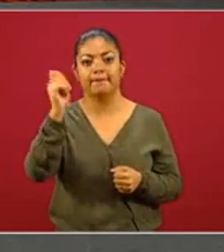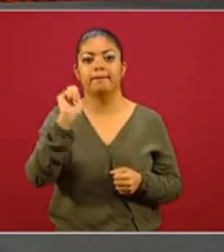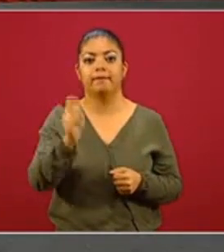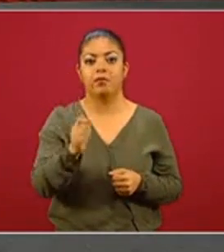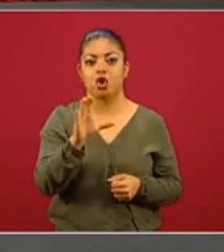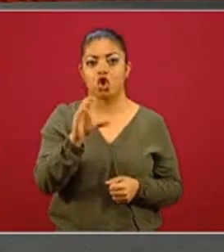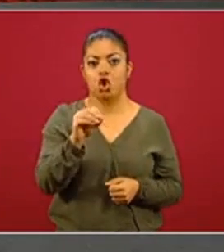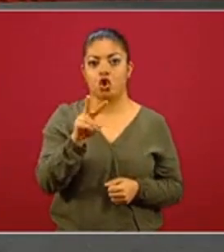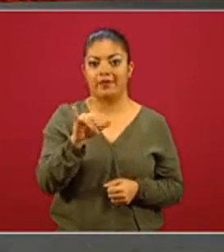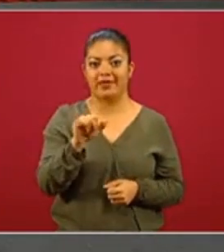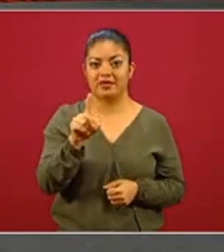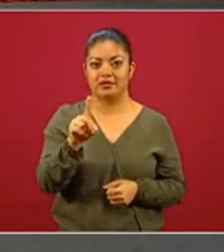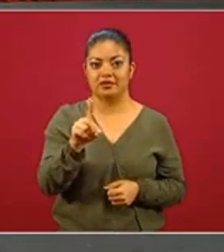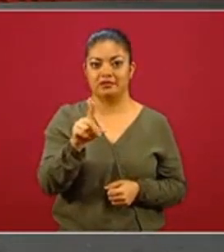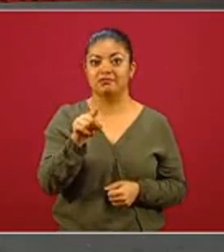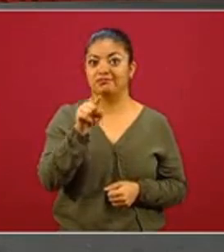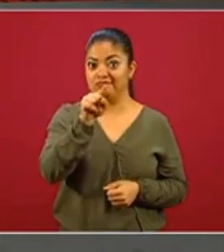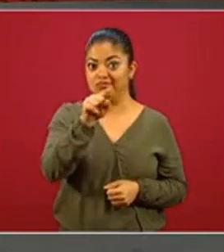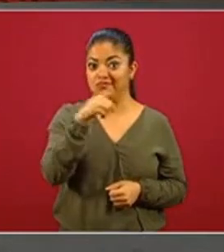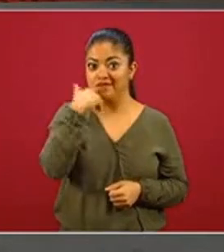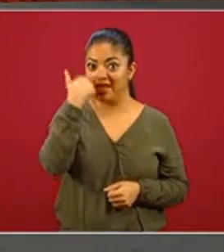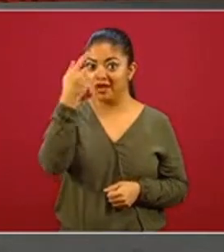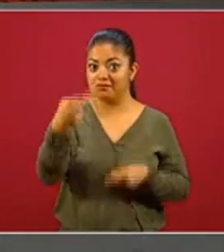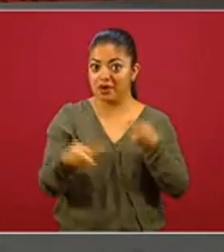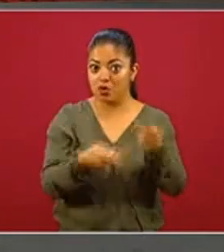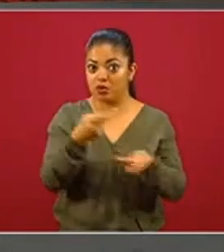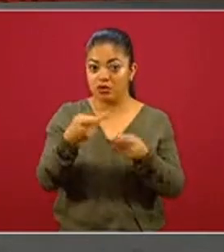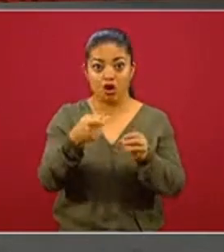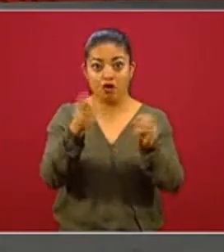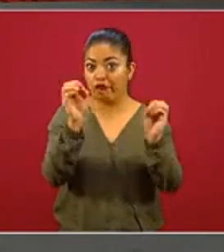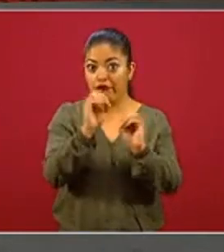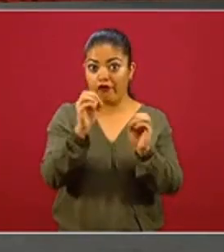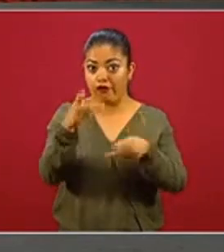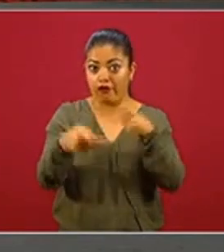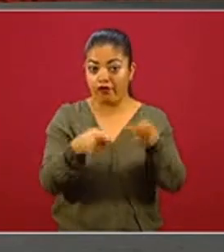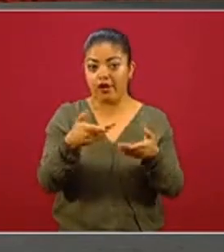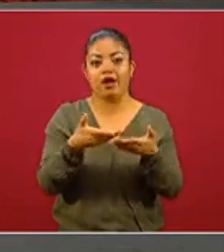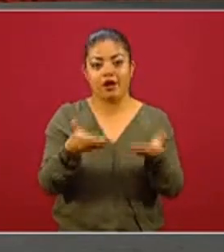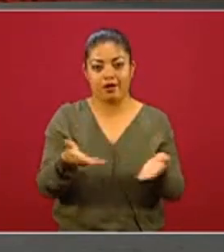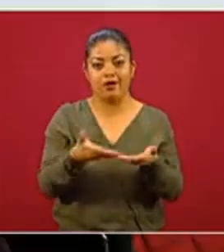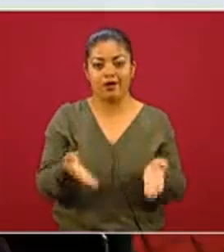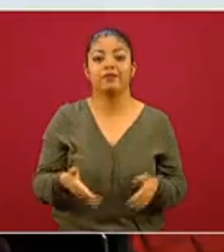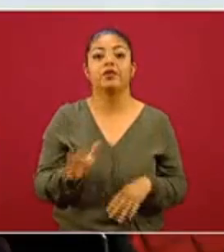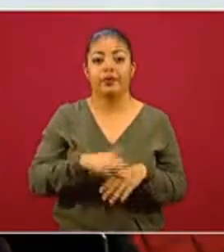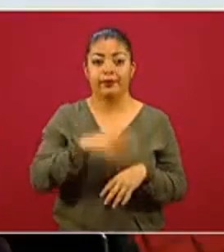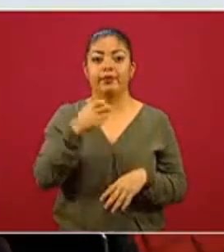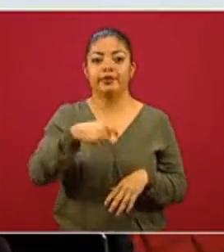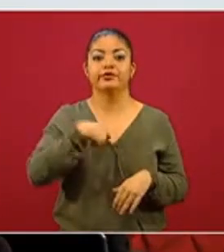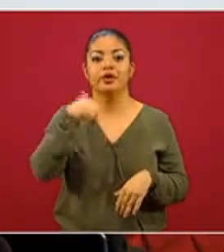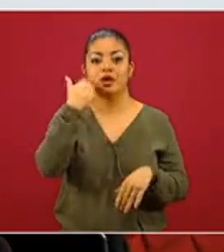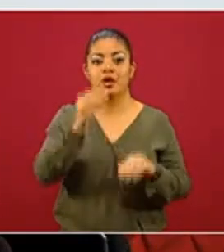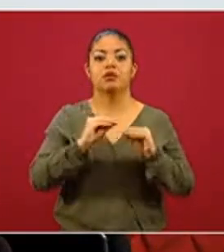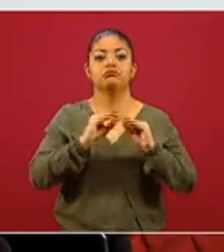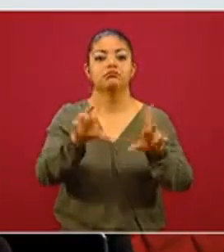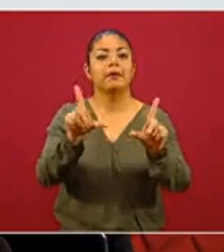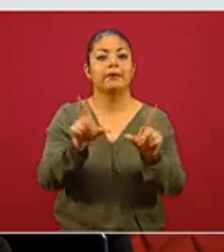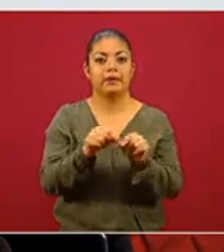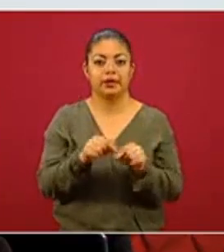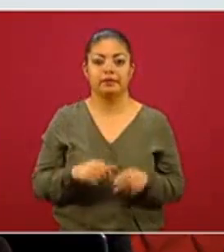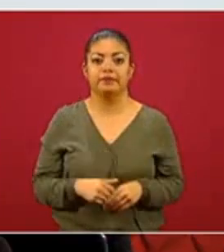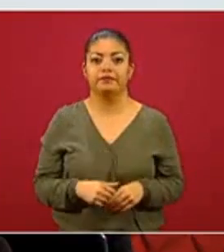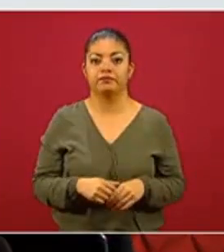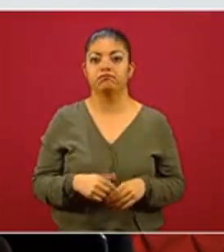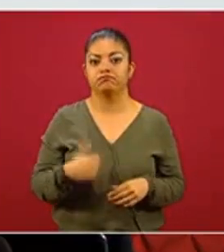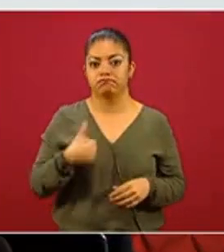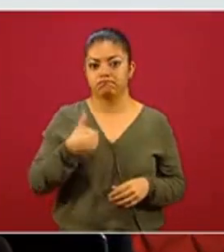Todo lo que usted siempre quiso preguntar y no lo había preguntado. Así que yo trataré de hacer el informe técnico breve, pero presento